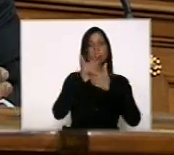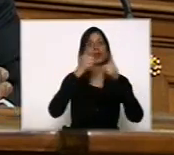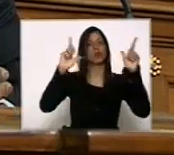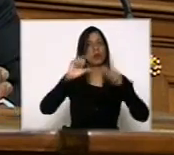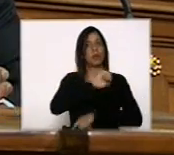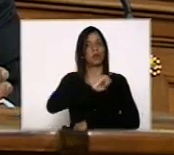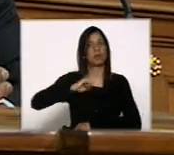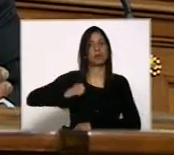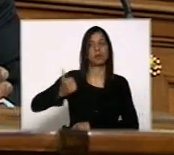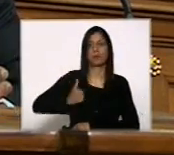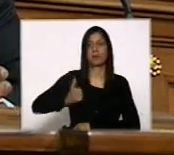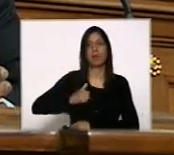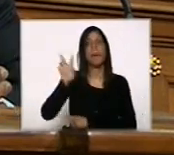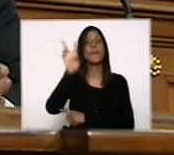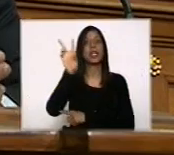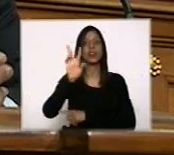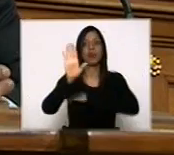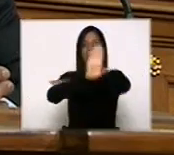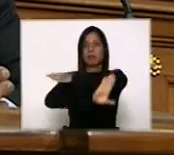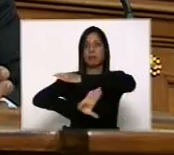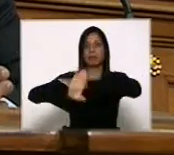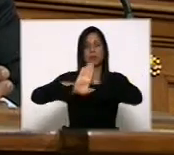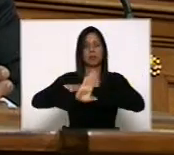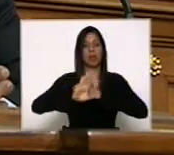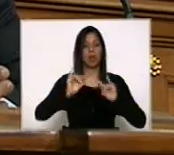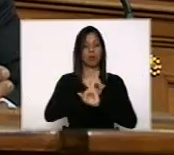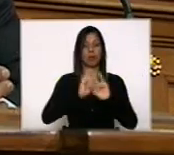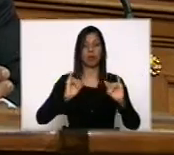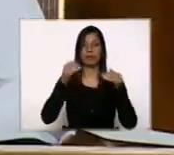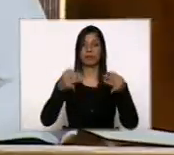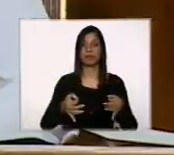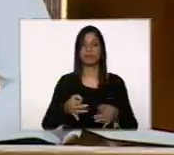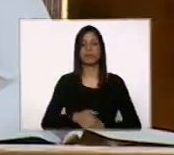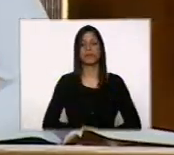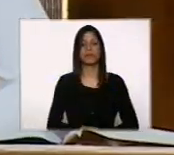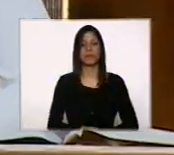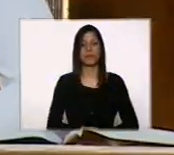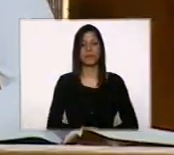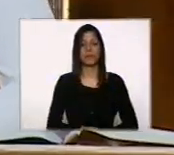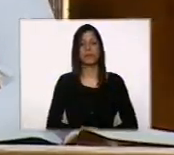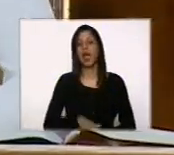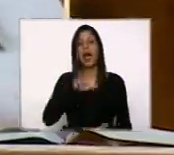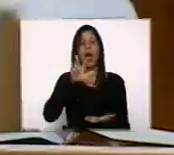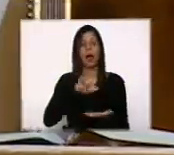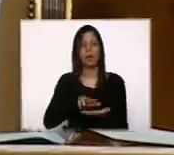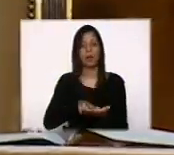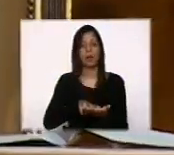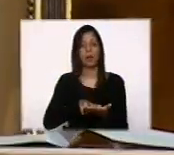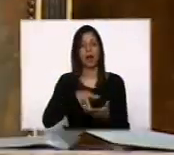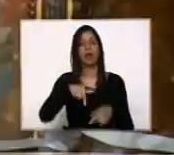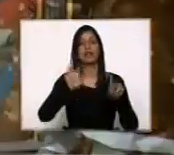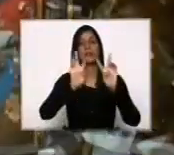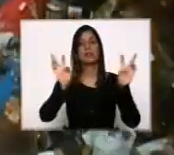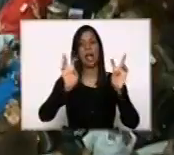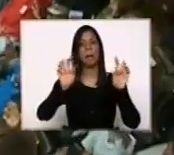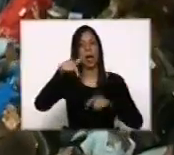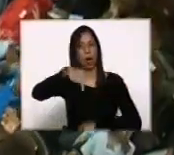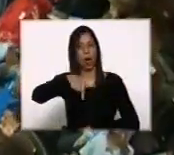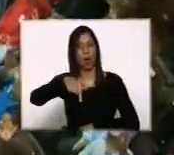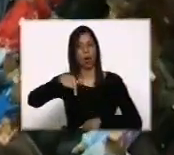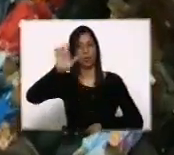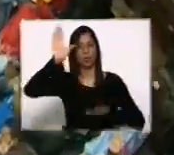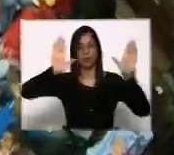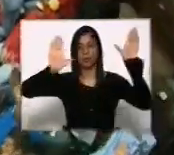de la República Bolivariana de Venezuela. Es todo, presidenta. En consideración para aprobación, el orden del día leído por el